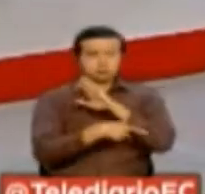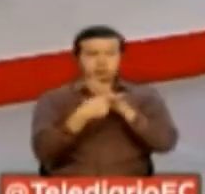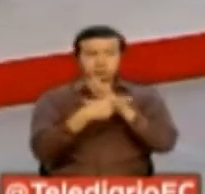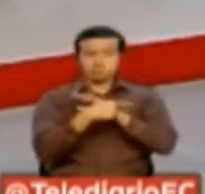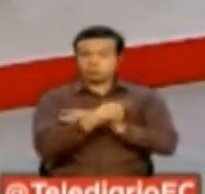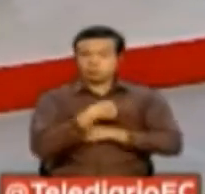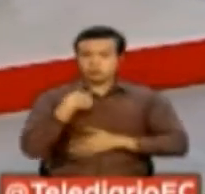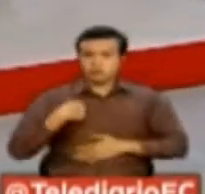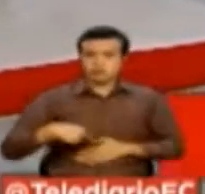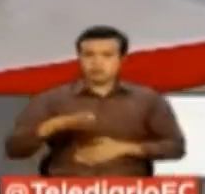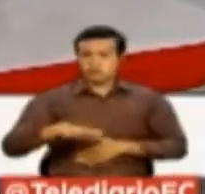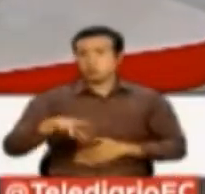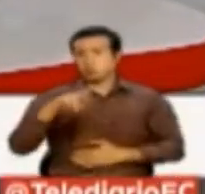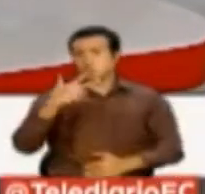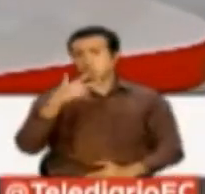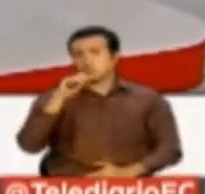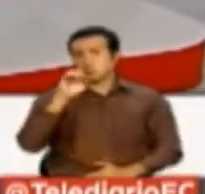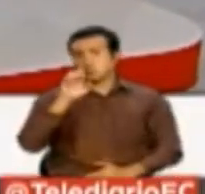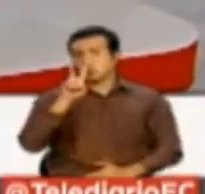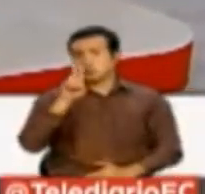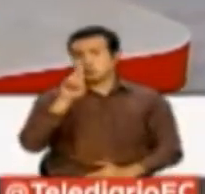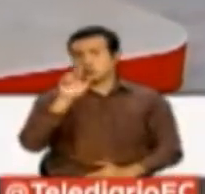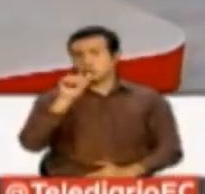termina en manos de chevron